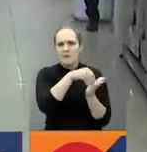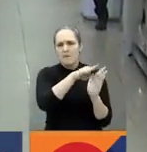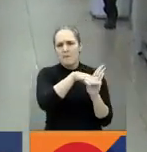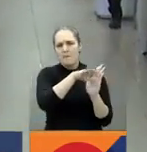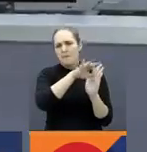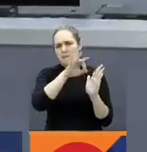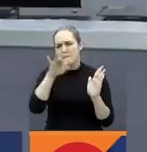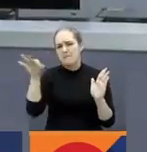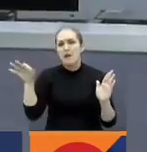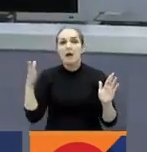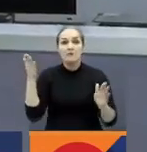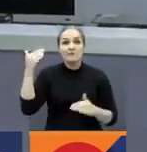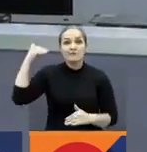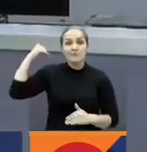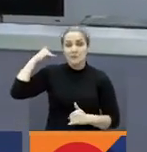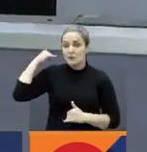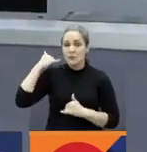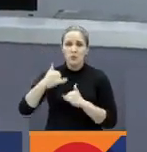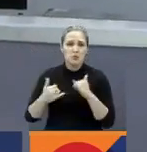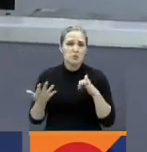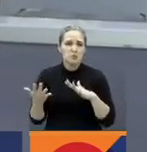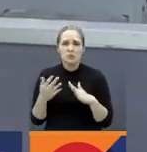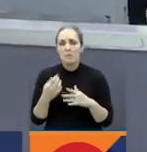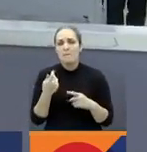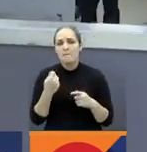de este evento se registraron ventas por cerca de